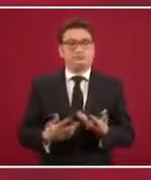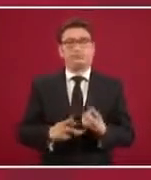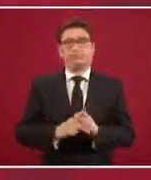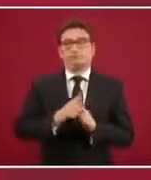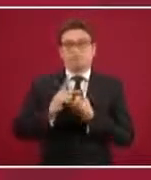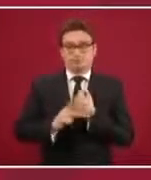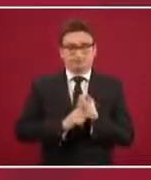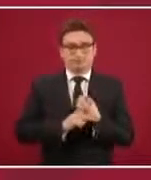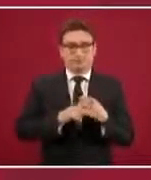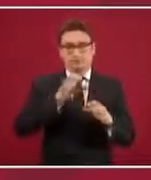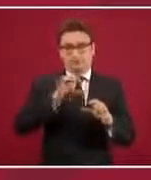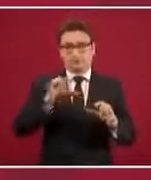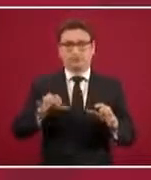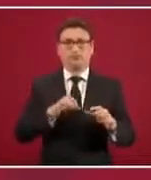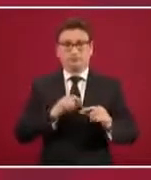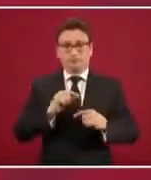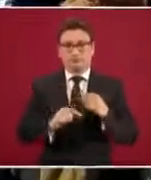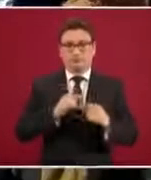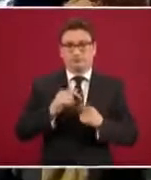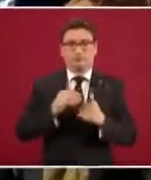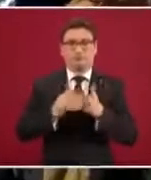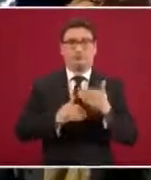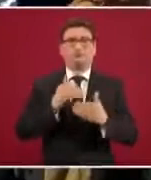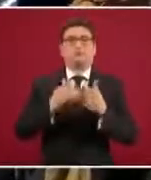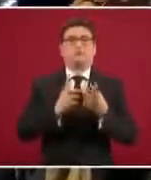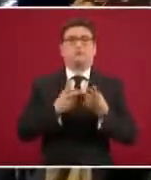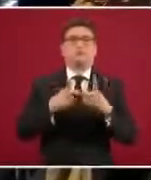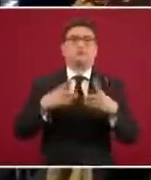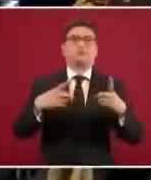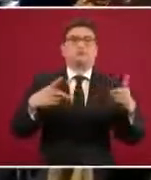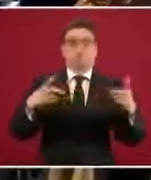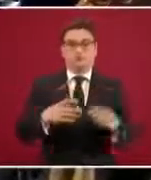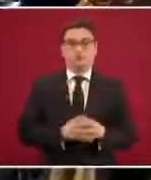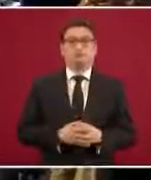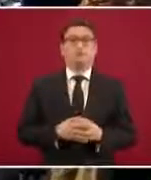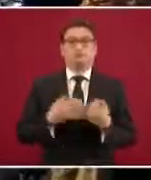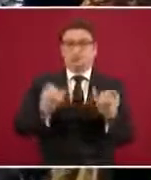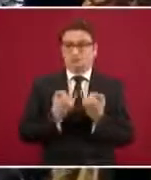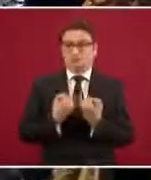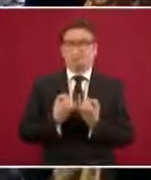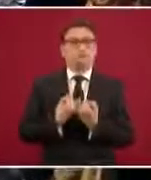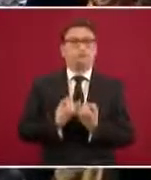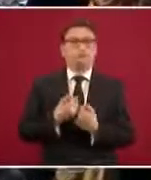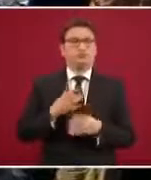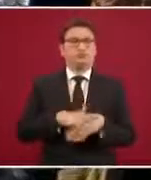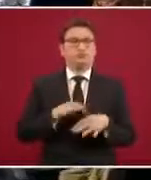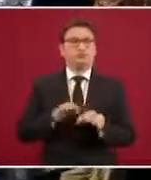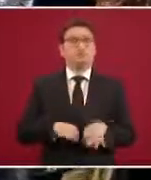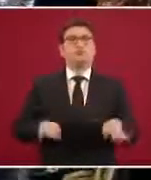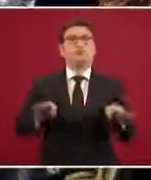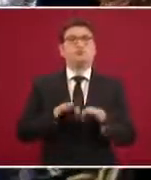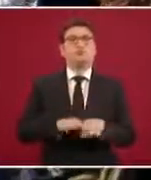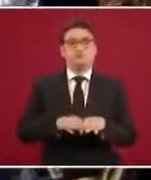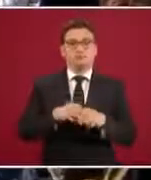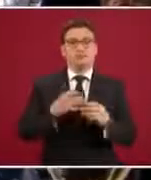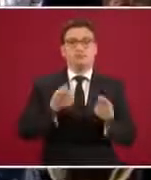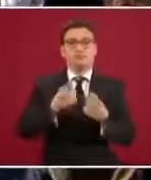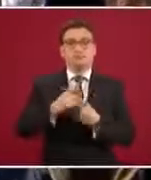en vías de desarrollo, las economías emergentes y sobre todo para los países